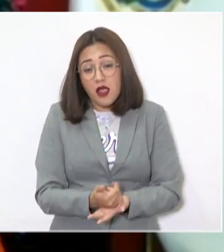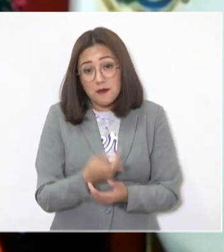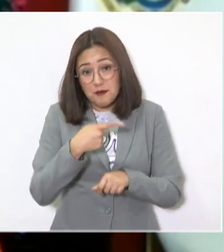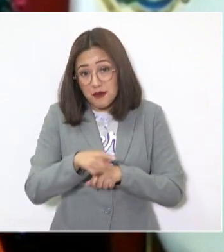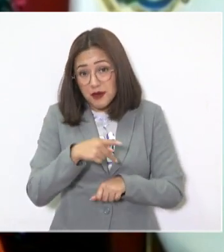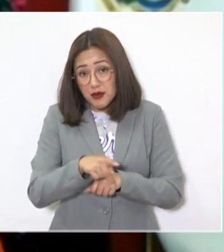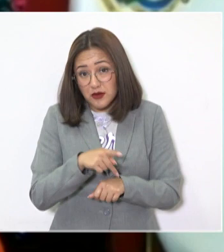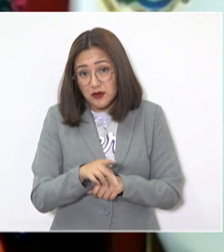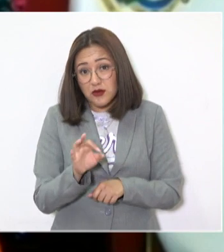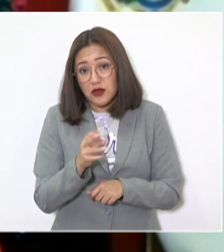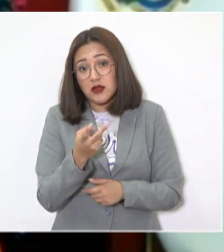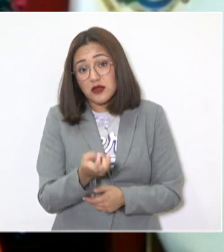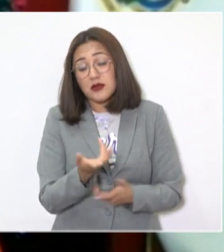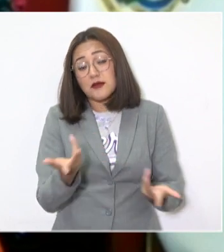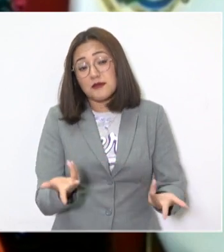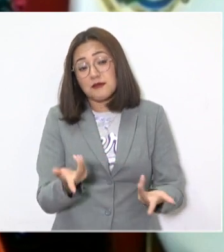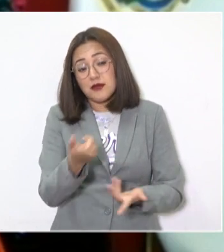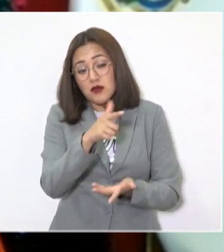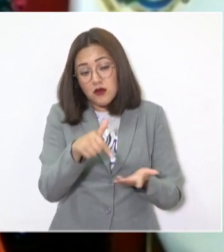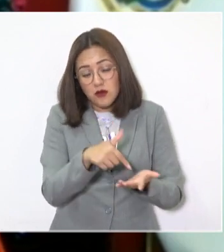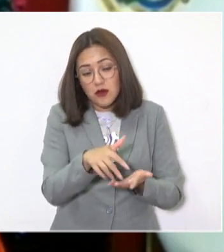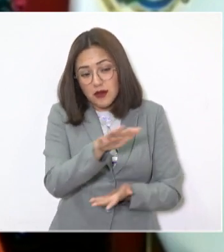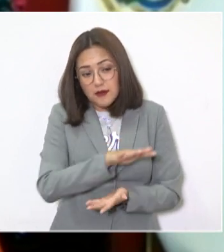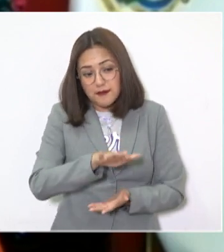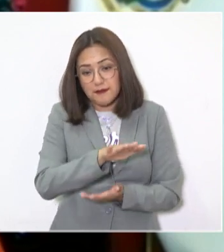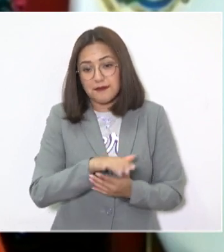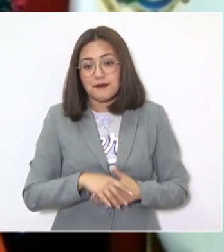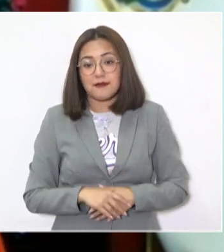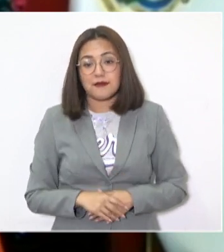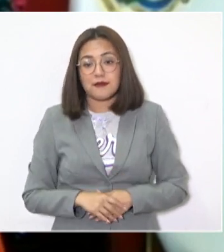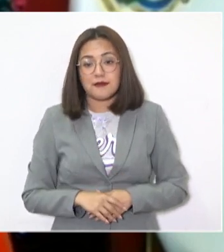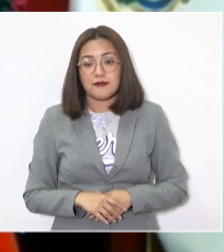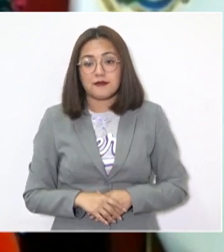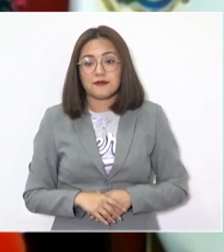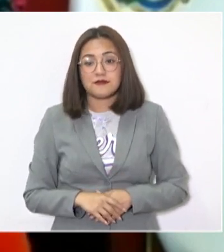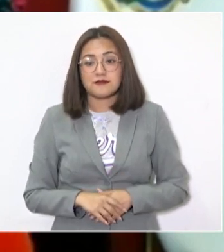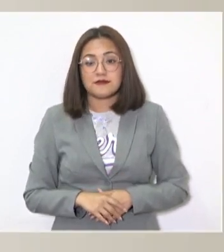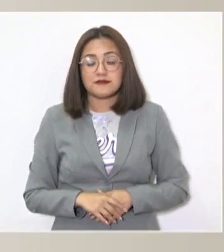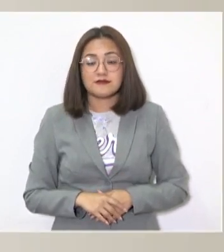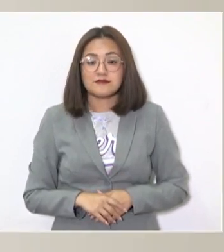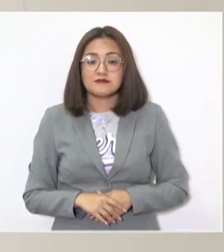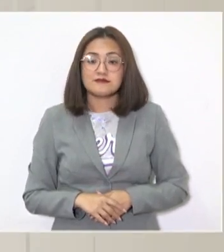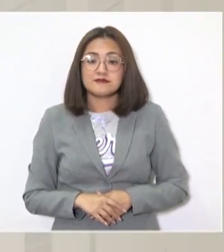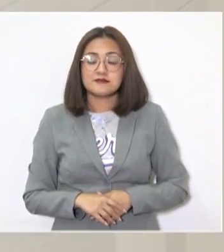riesgo o afectación en esas zonas, municipios del estado.